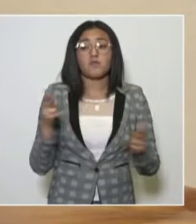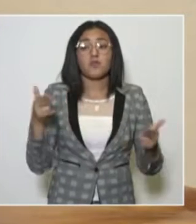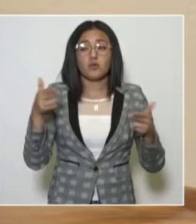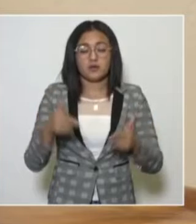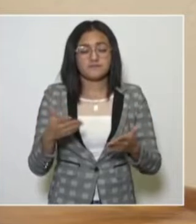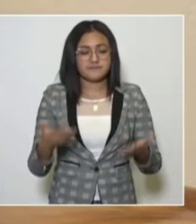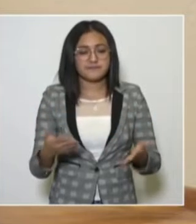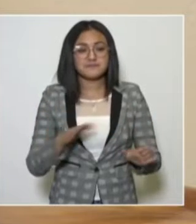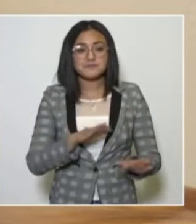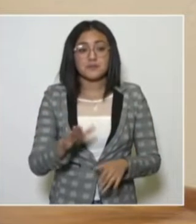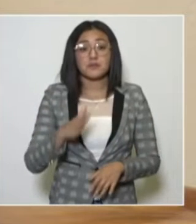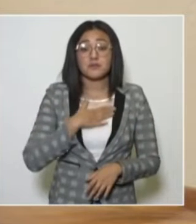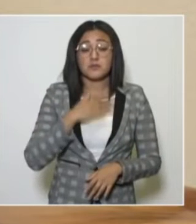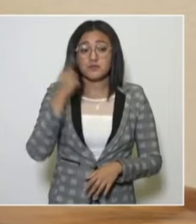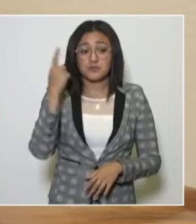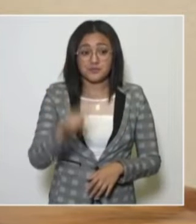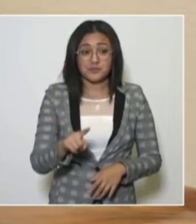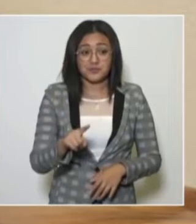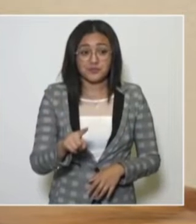Yo ordené,